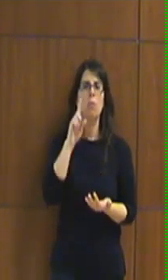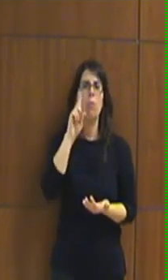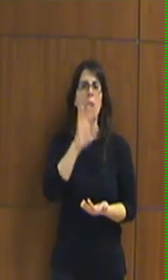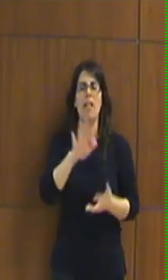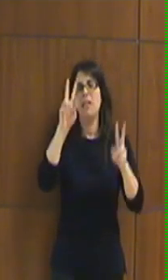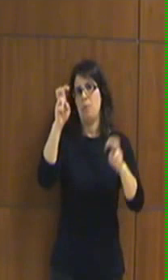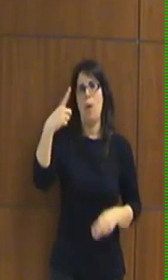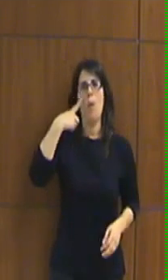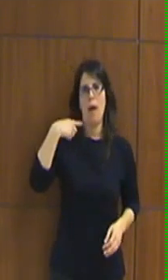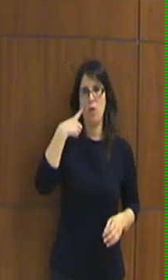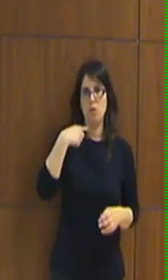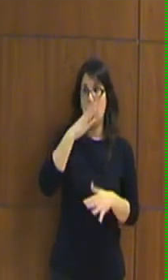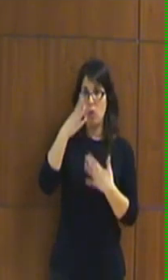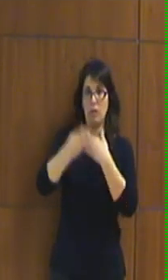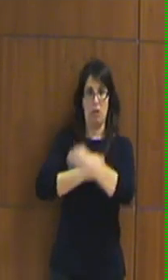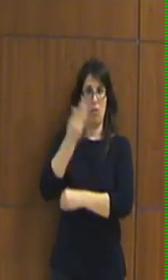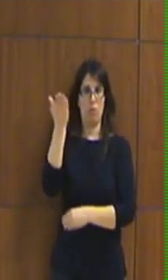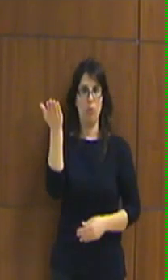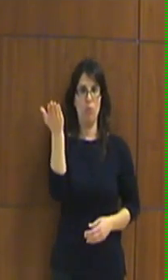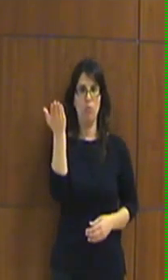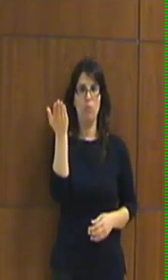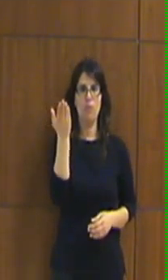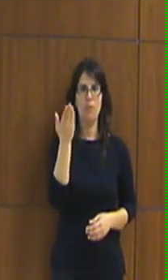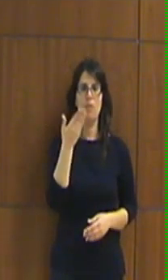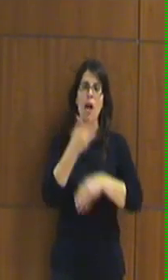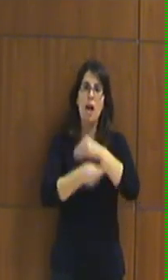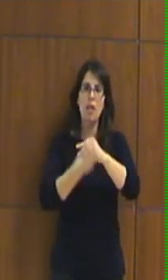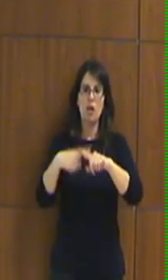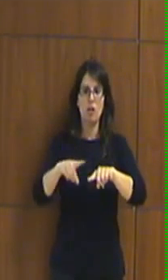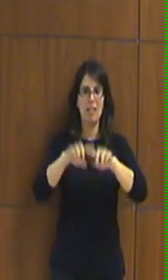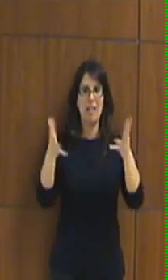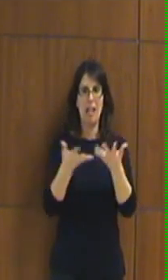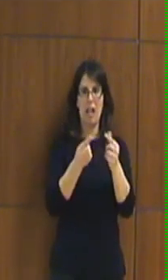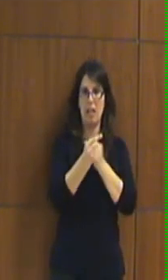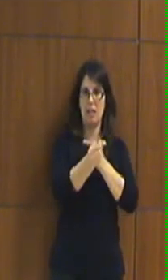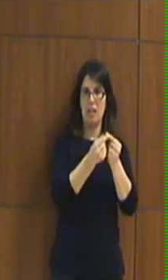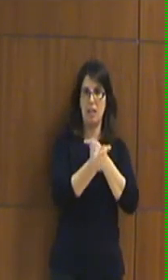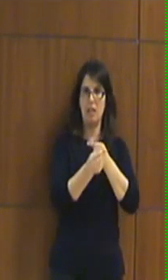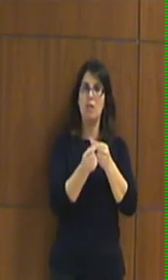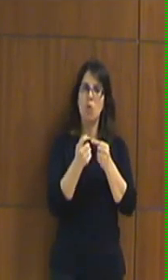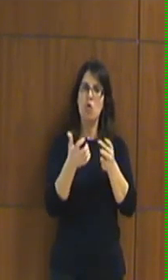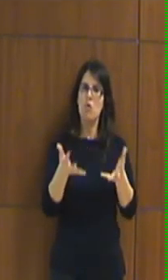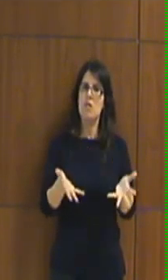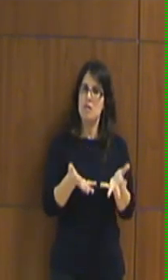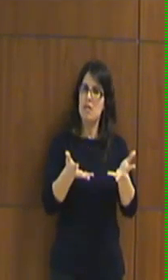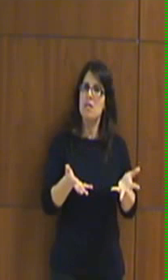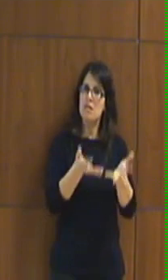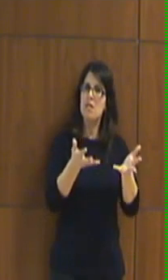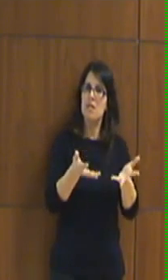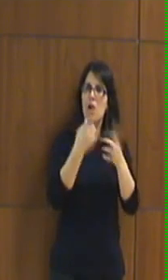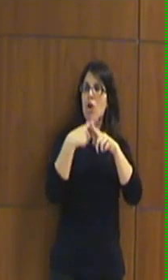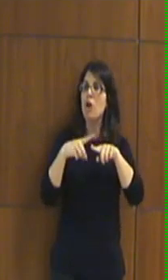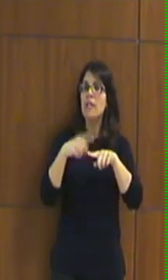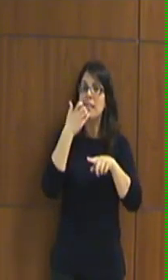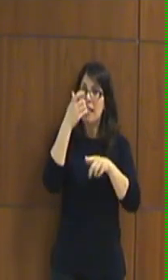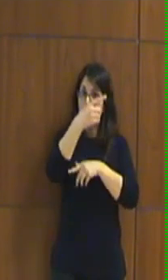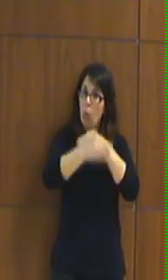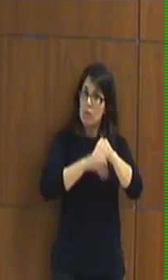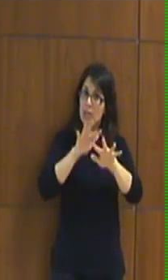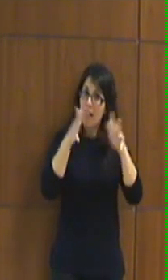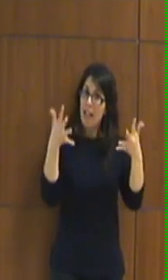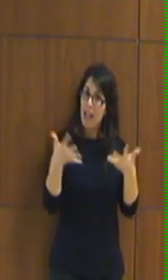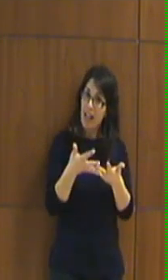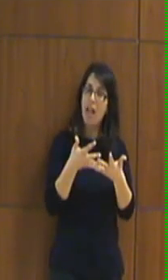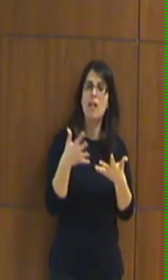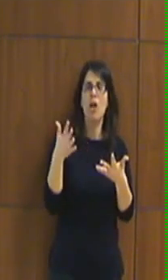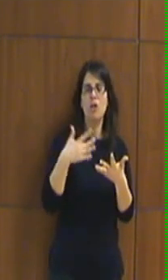por ejemplo, lo están haciendo de esa manera. Dices, bueno, online todo el que puede, internet, lo estoy empujando, te quito costes de transferencias, intentan